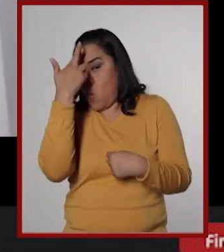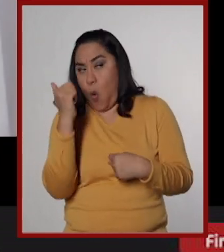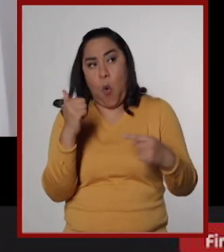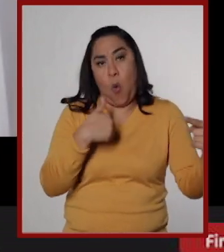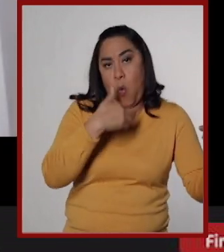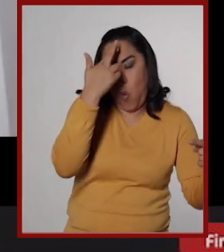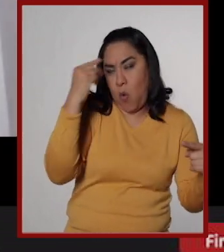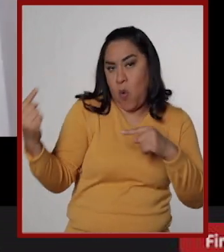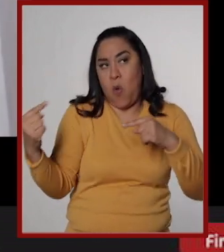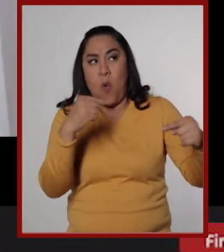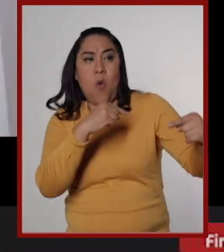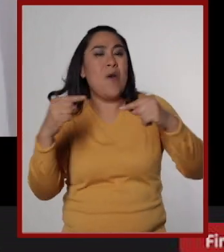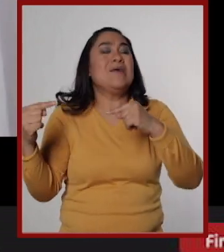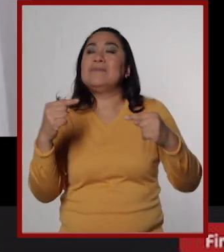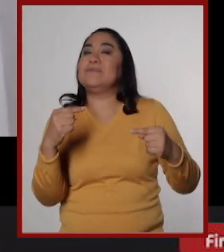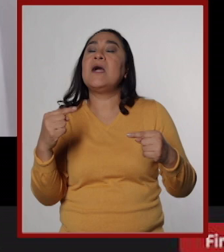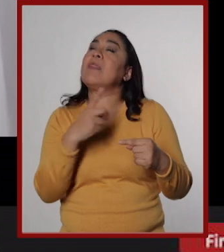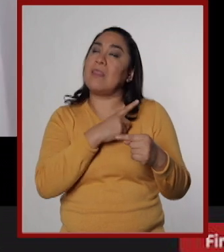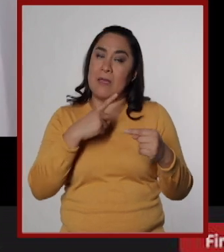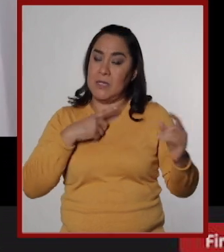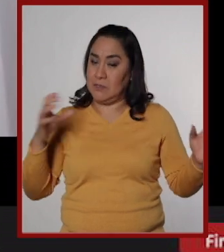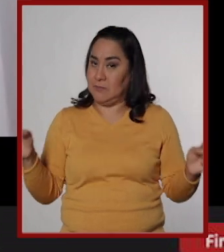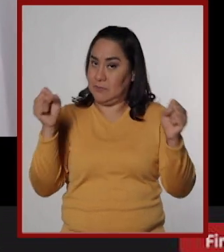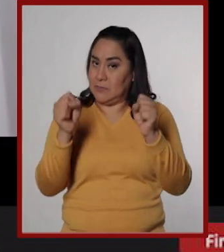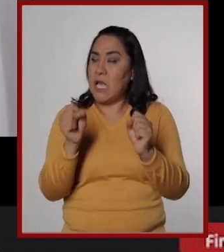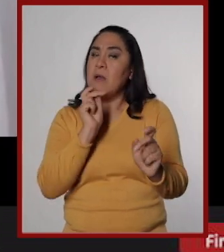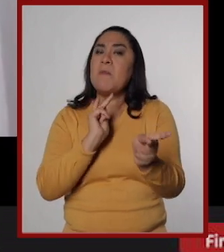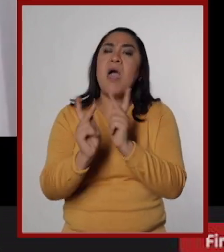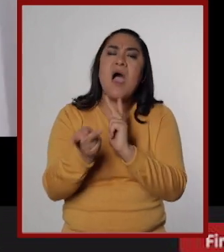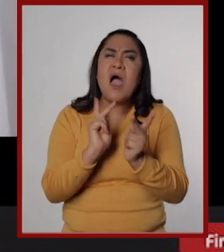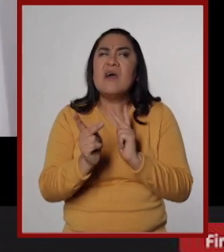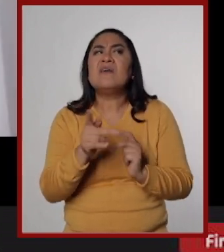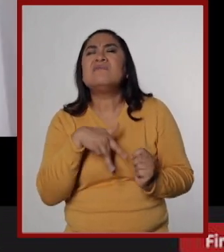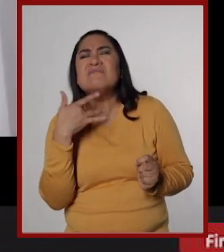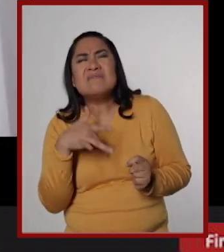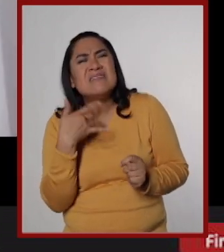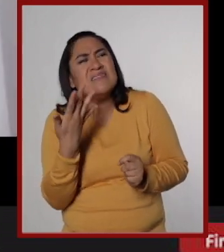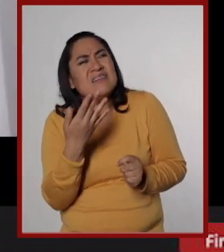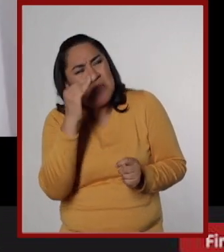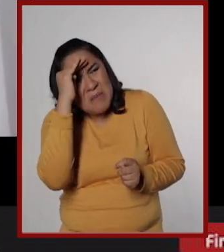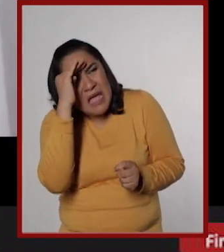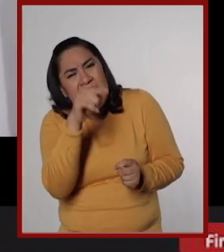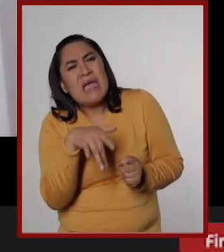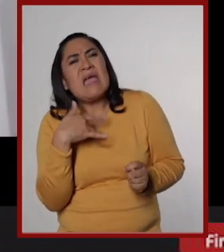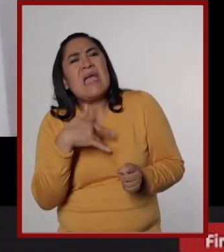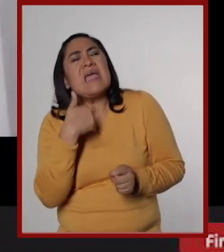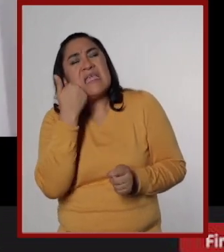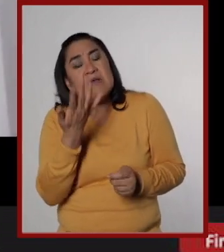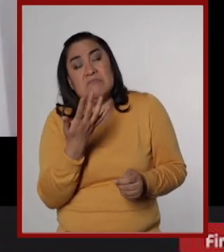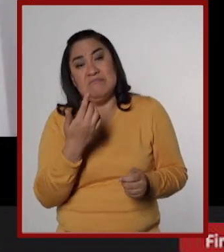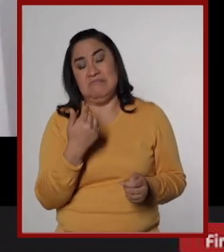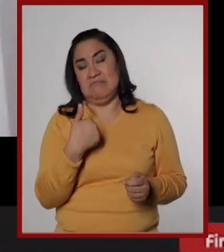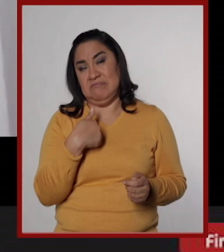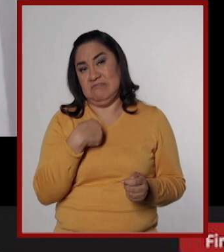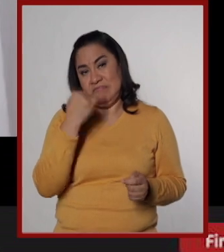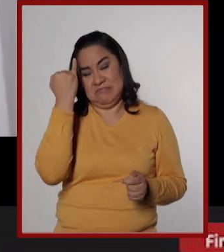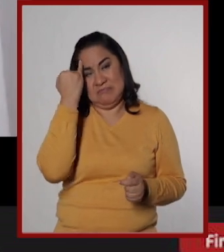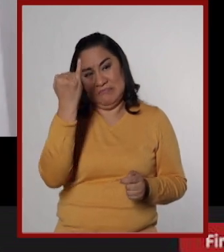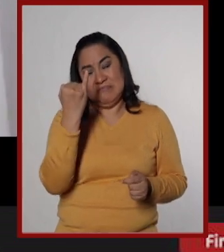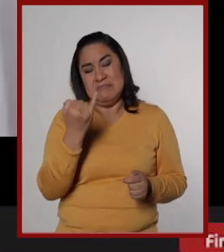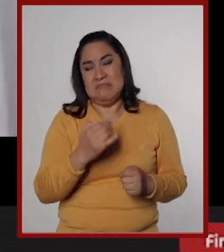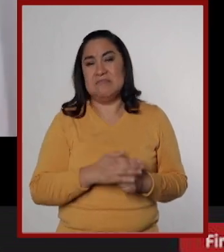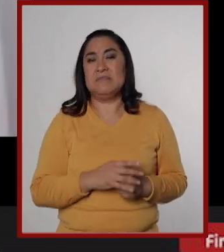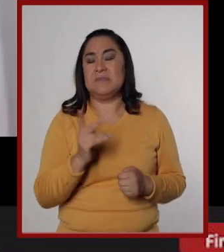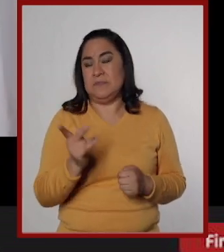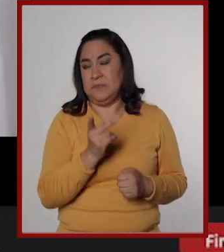pero entonces hay que hacerlo dialogando, hay que preguntar qué piensa, qué siente, qué quiere, y yo también contestarme esas preguntas,